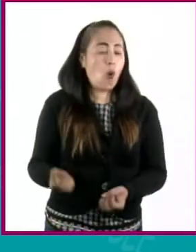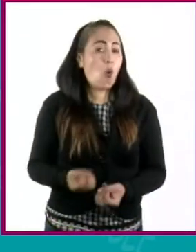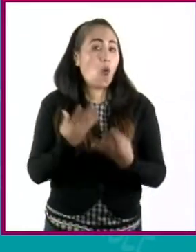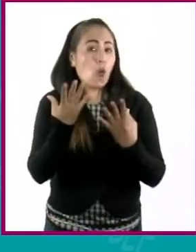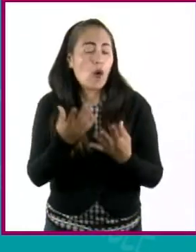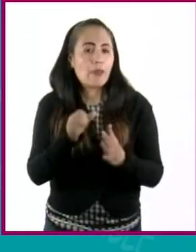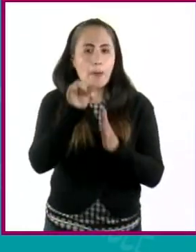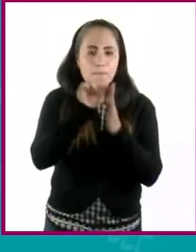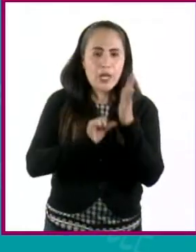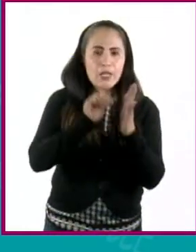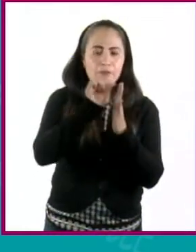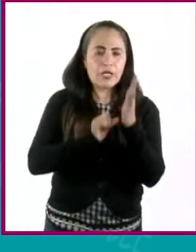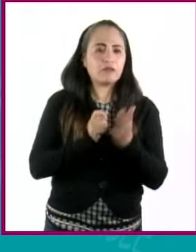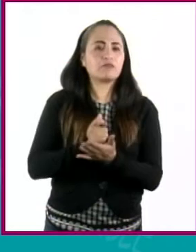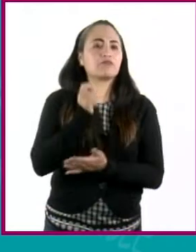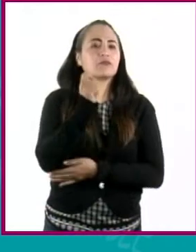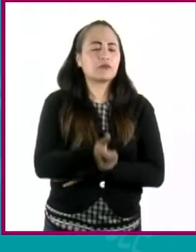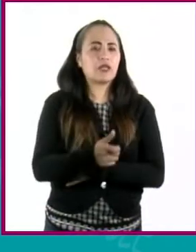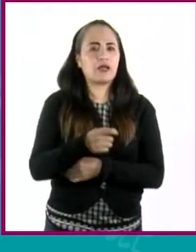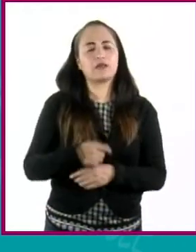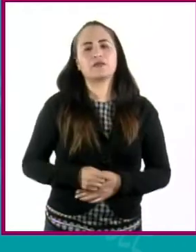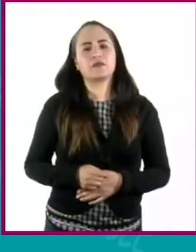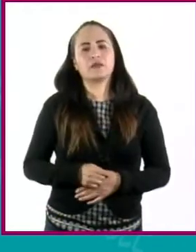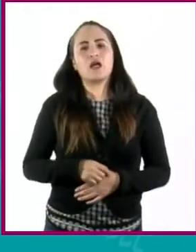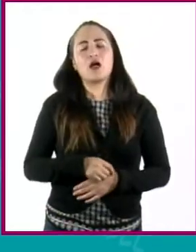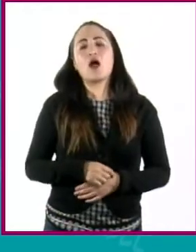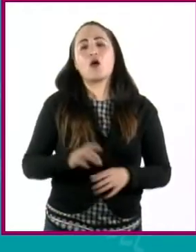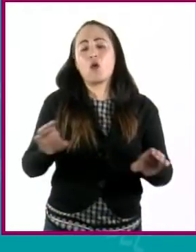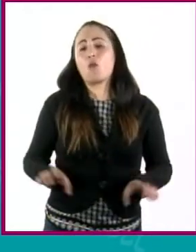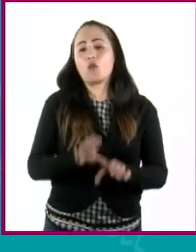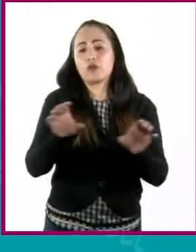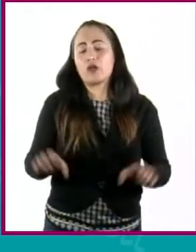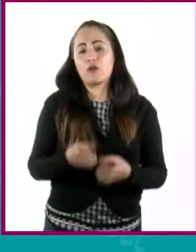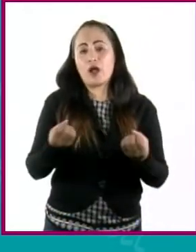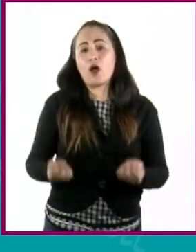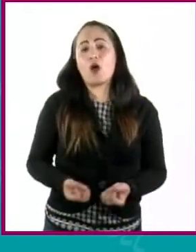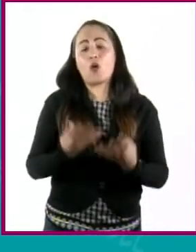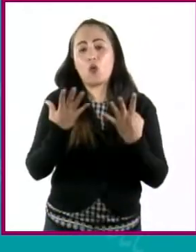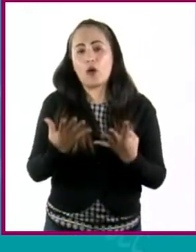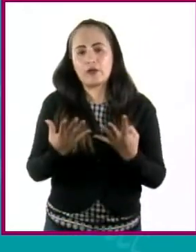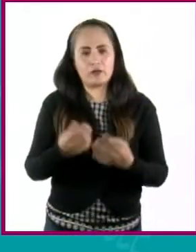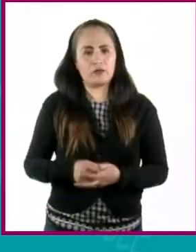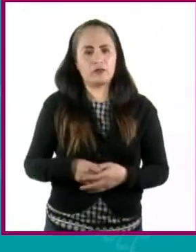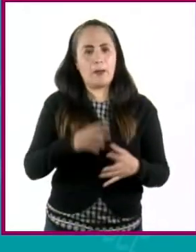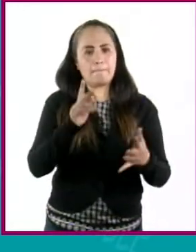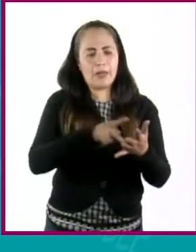en cada mensualidad, debemos de dividir el costo de la computadora entre el número de pagos.